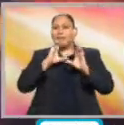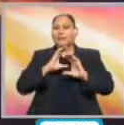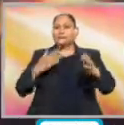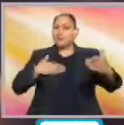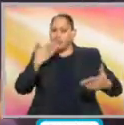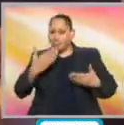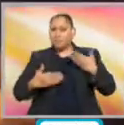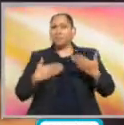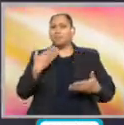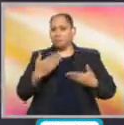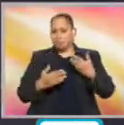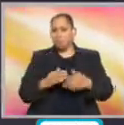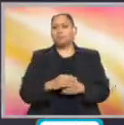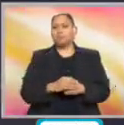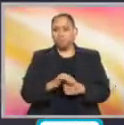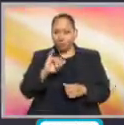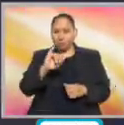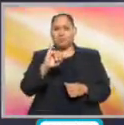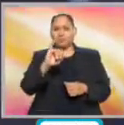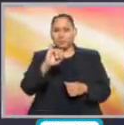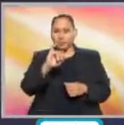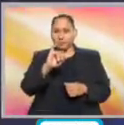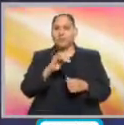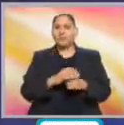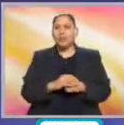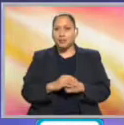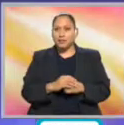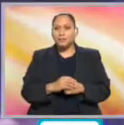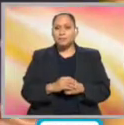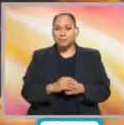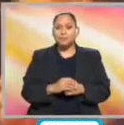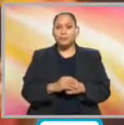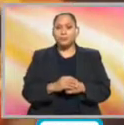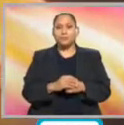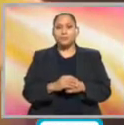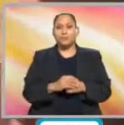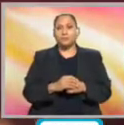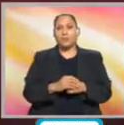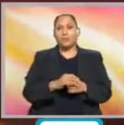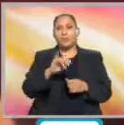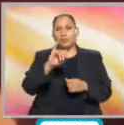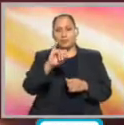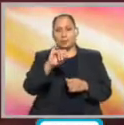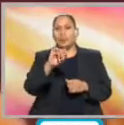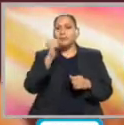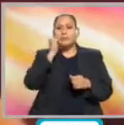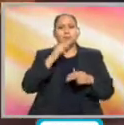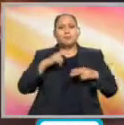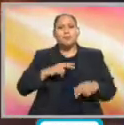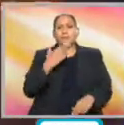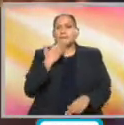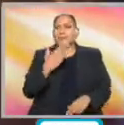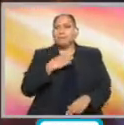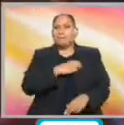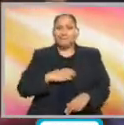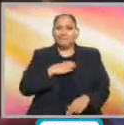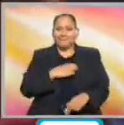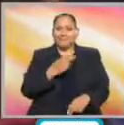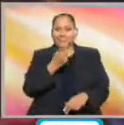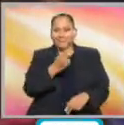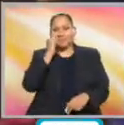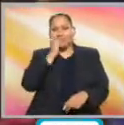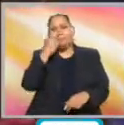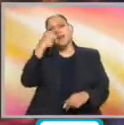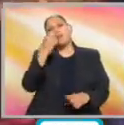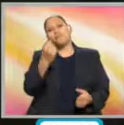sube la el tono verdad, emocional, sí. Sí. ¿no? Sí, sí, sí. Se sí. saca cierto. del ¿Les gustó? atolladero, como dicen por ahí, ¿no? Pues me pone de buenas, ¿qué te puedo Me decir? pone de buenas, ¿No? eso es bueno. Entonces, Walk para ir of